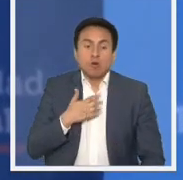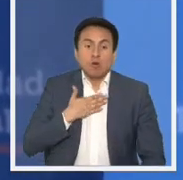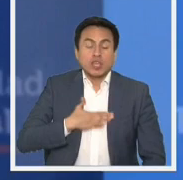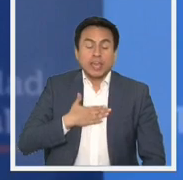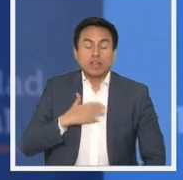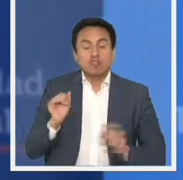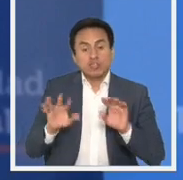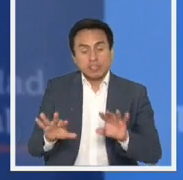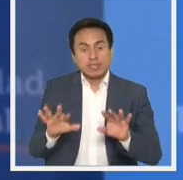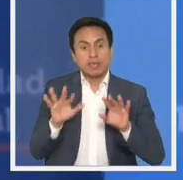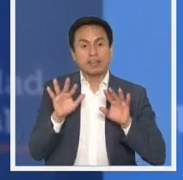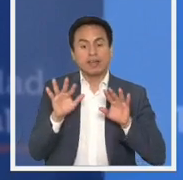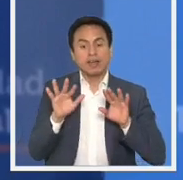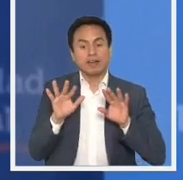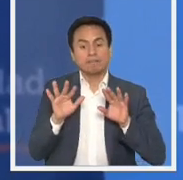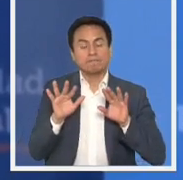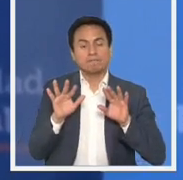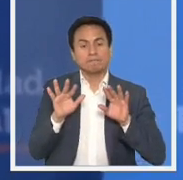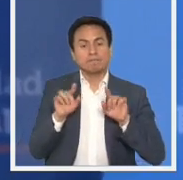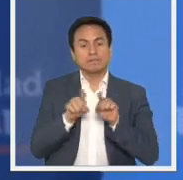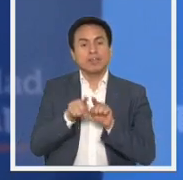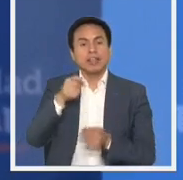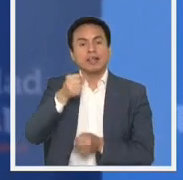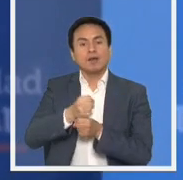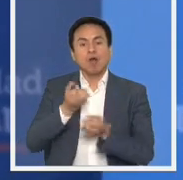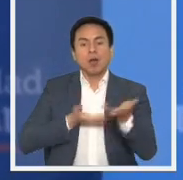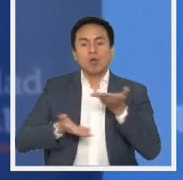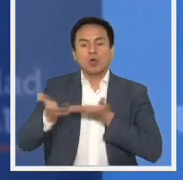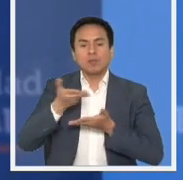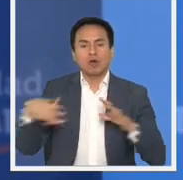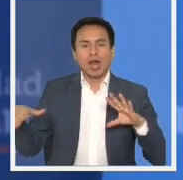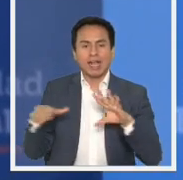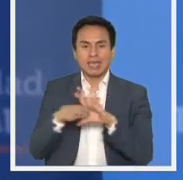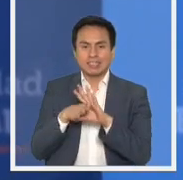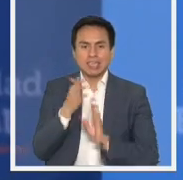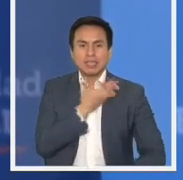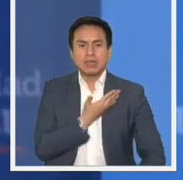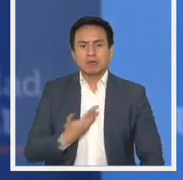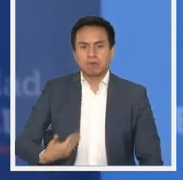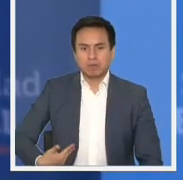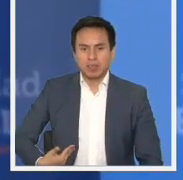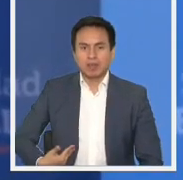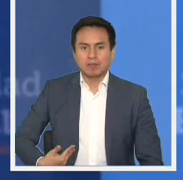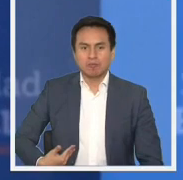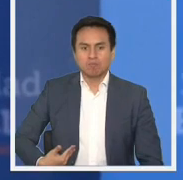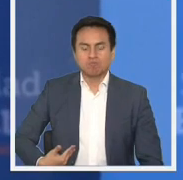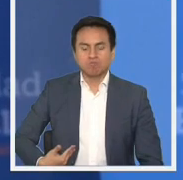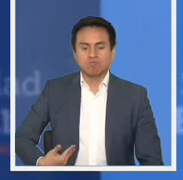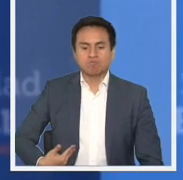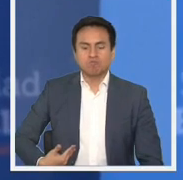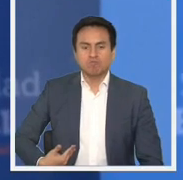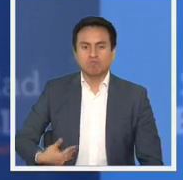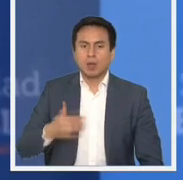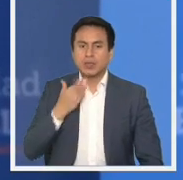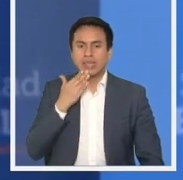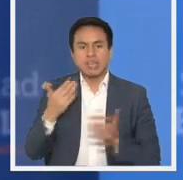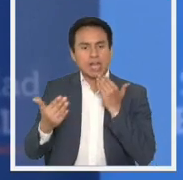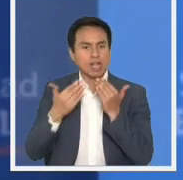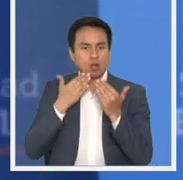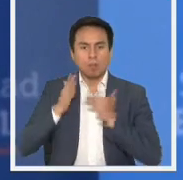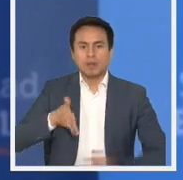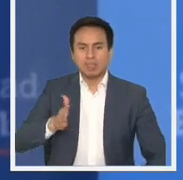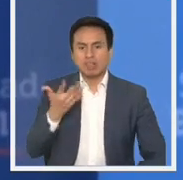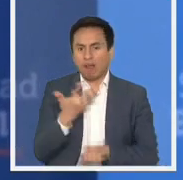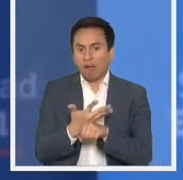destacar el trabajo mancomunado de la alianza de gobierno y el diálogo